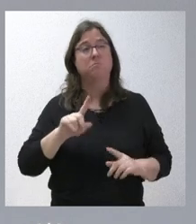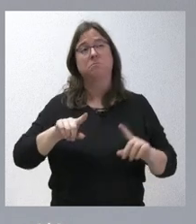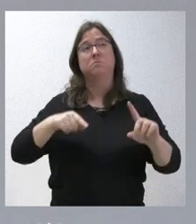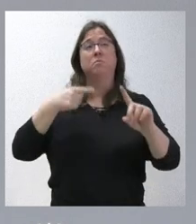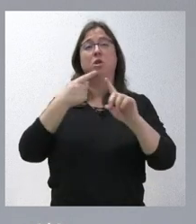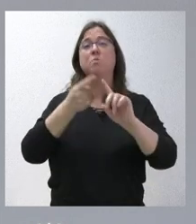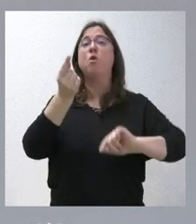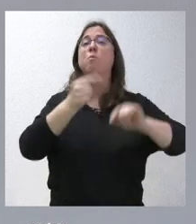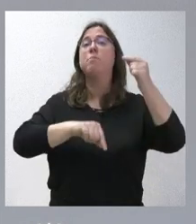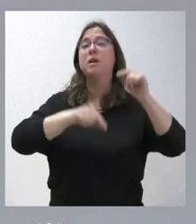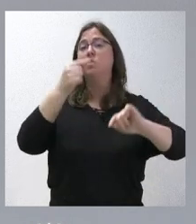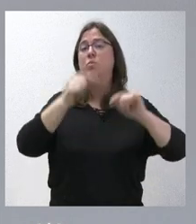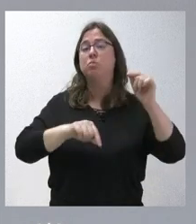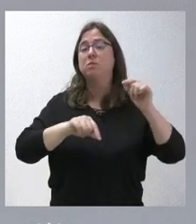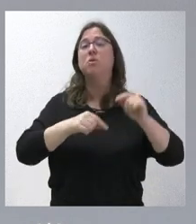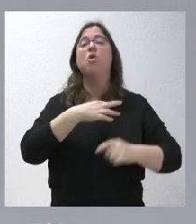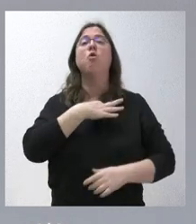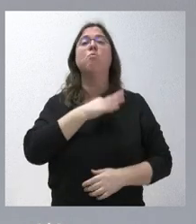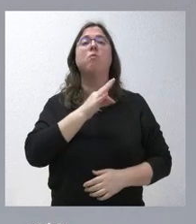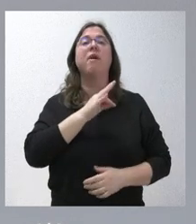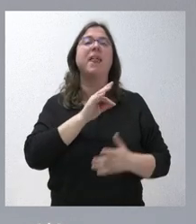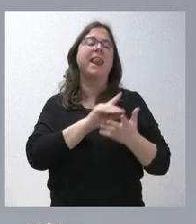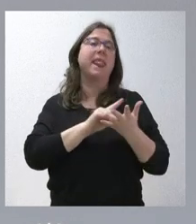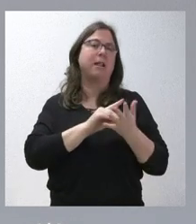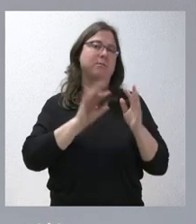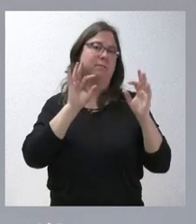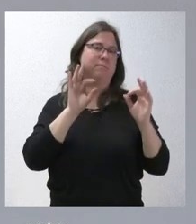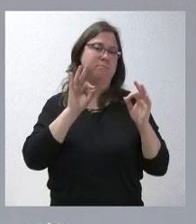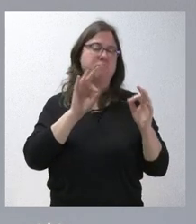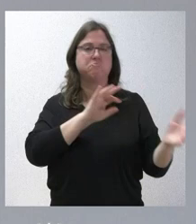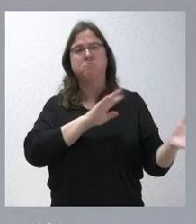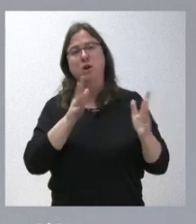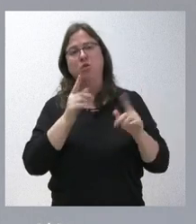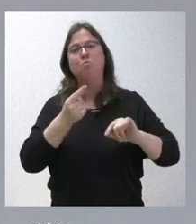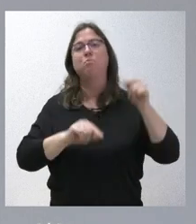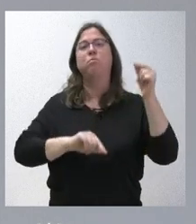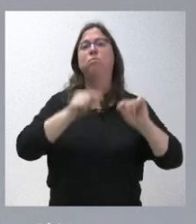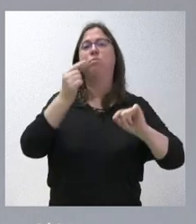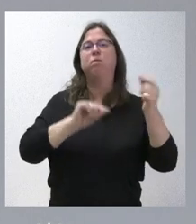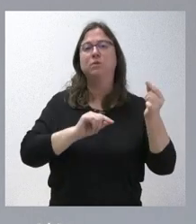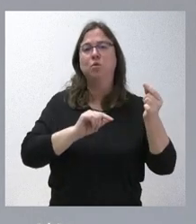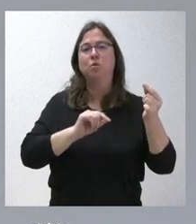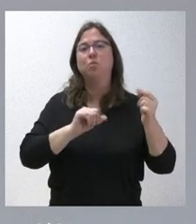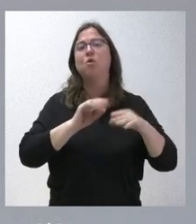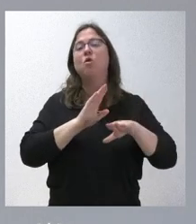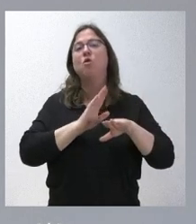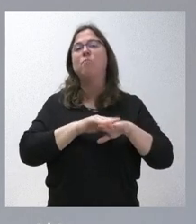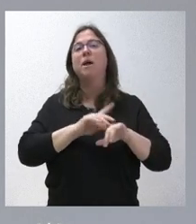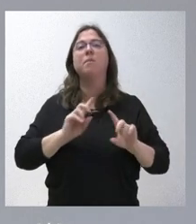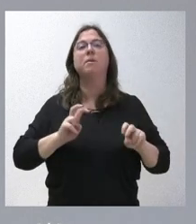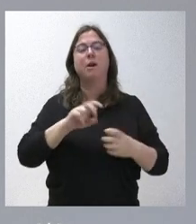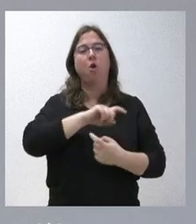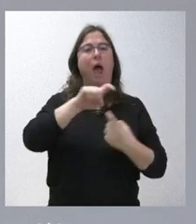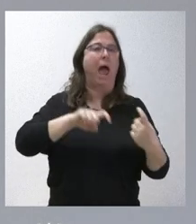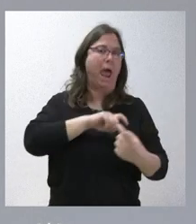presupuesto autonómico podemos tener una cifra más clara de en torno a Qué presupuesto va a movilizar por lo menos en estos primeros años